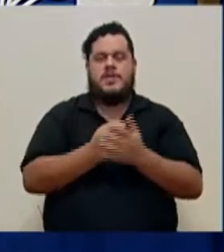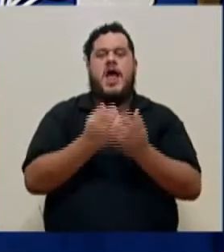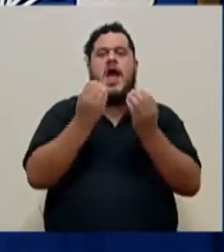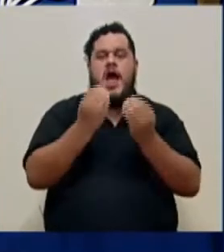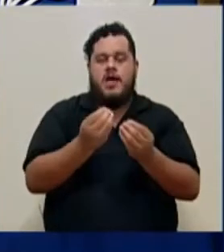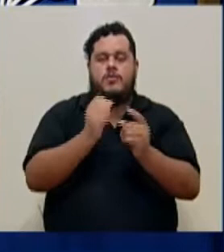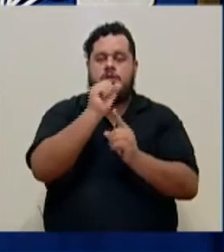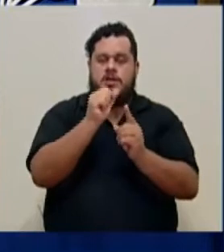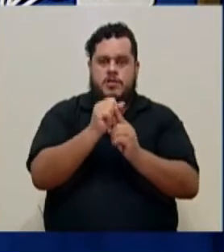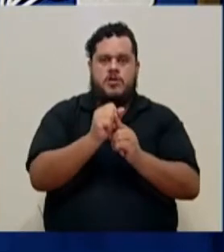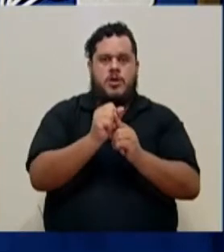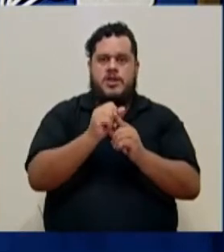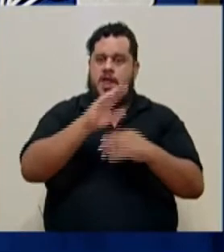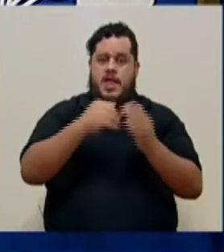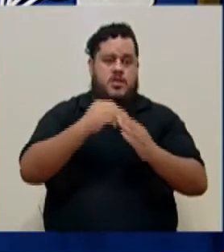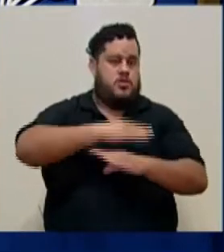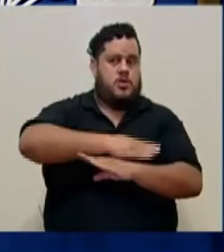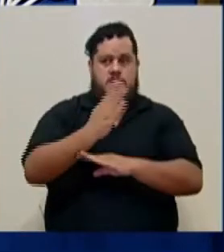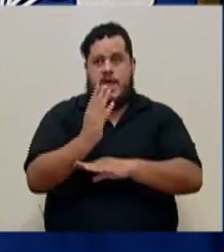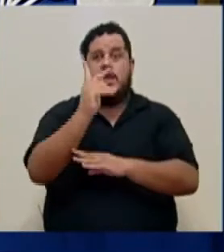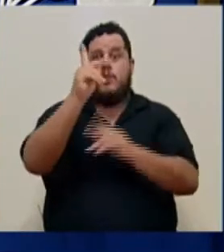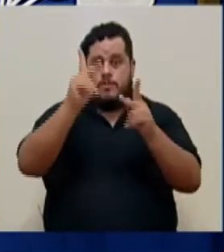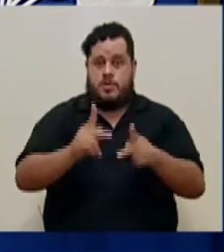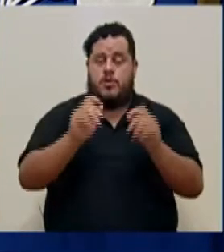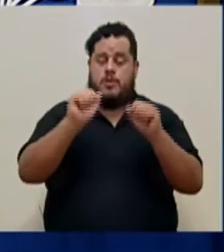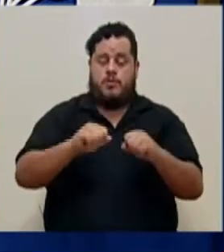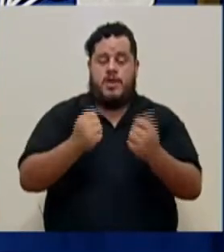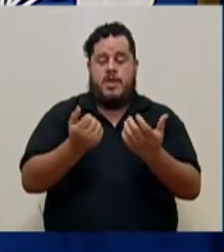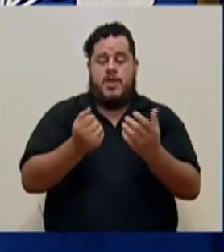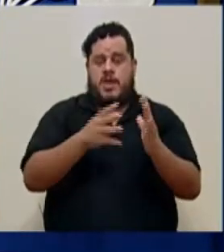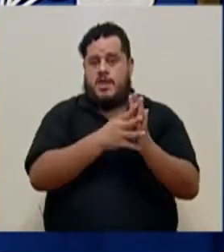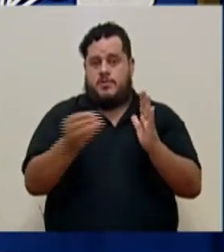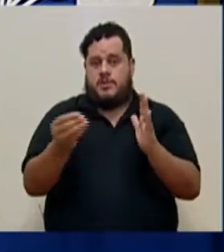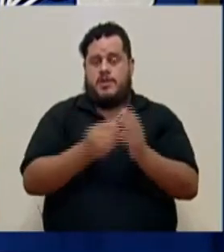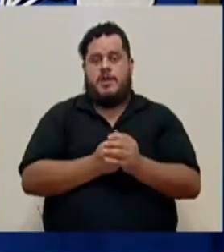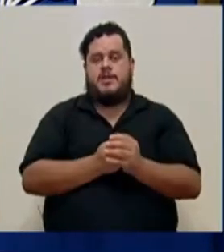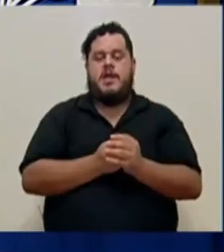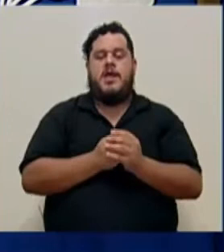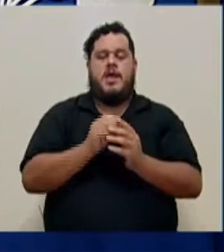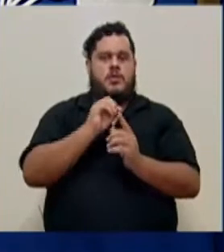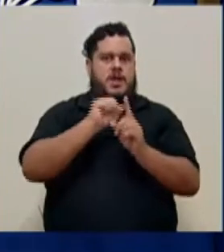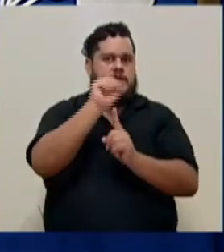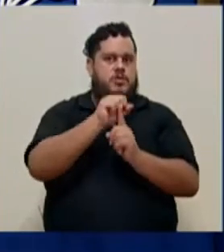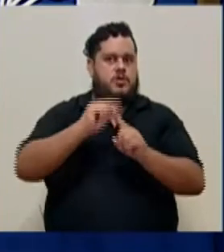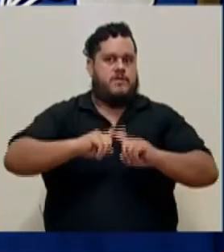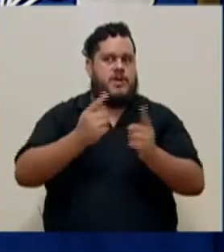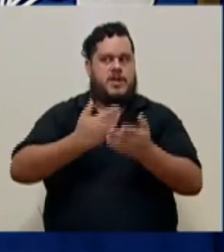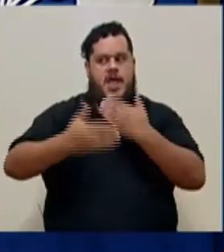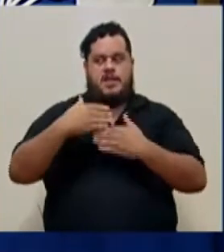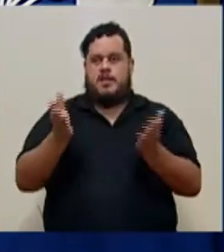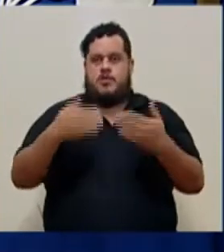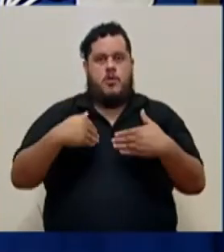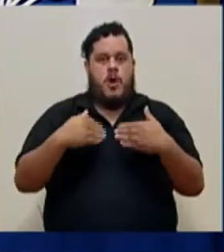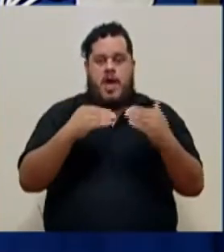medio de 14 días, en donde la persona puede infectarse. Entonces, llegar a esa determinación, como era muy diferente cuando no había transmisión comunitaria,